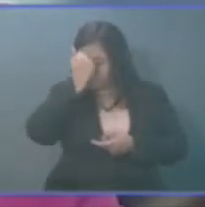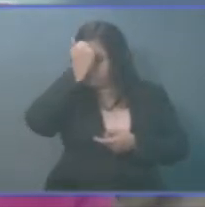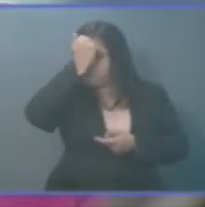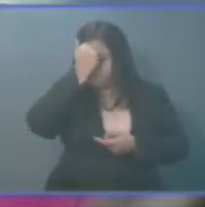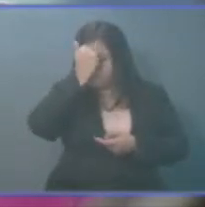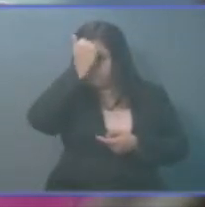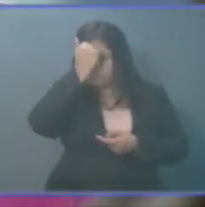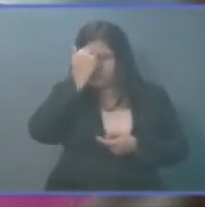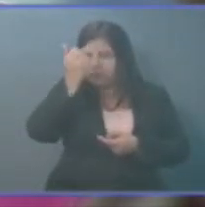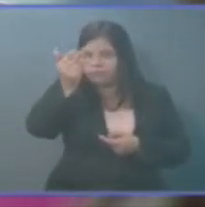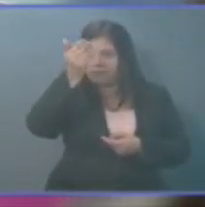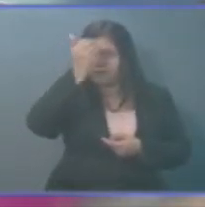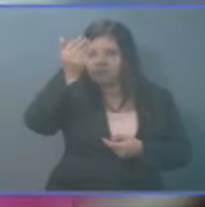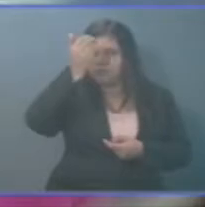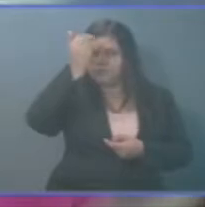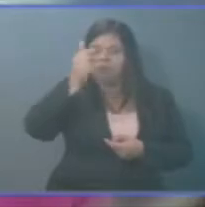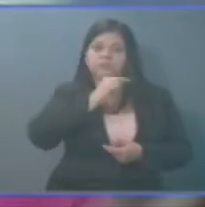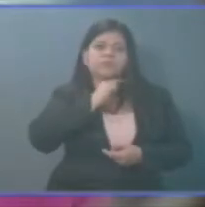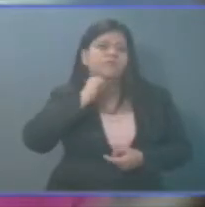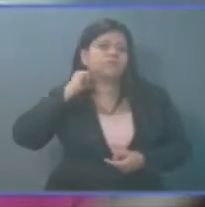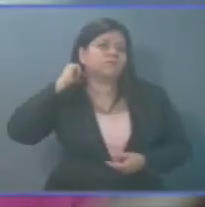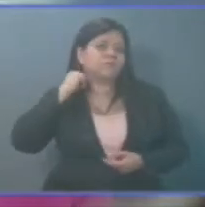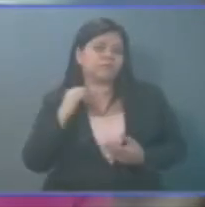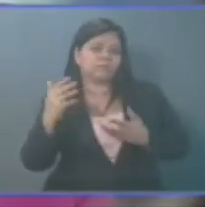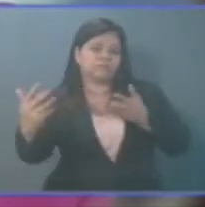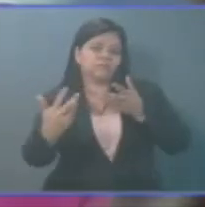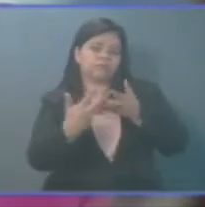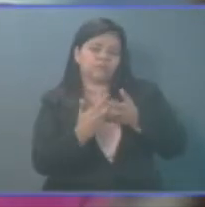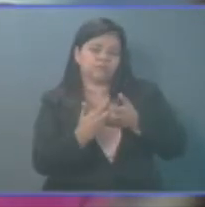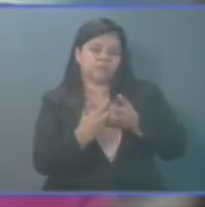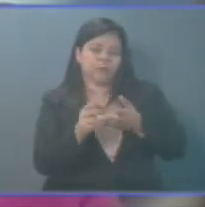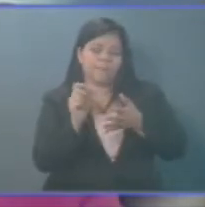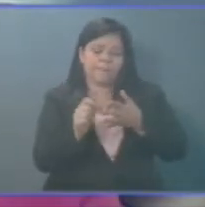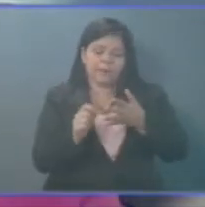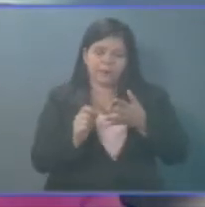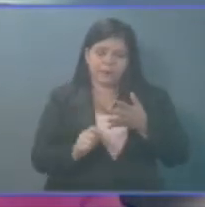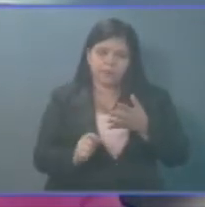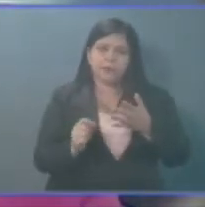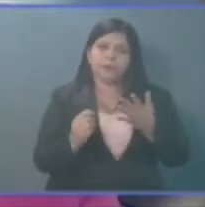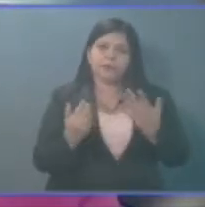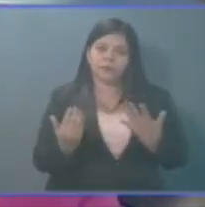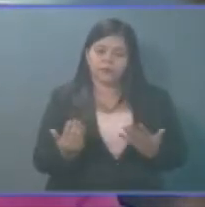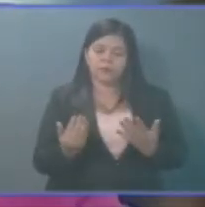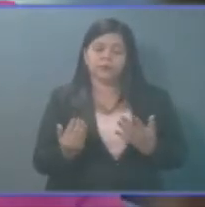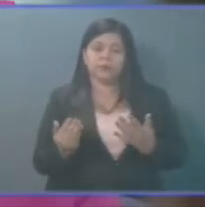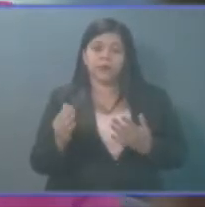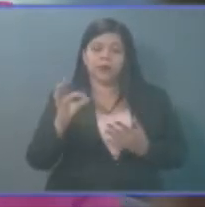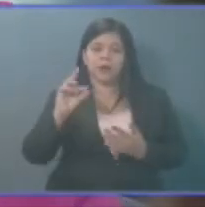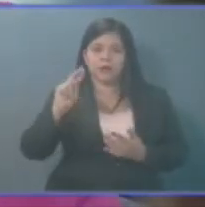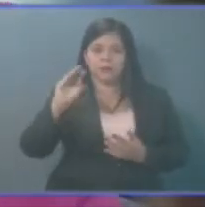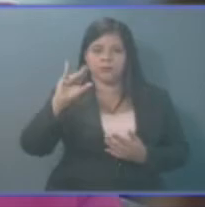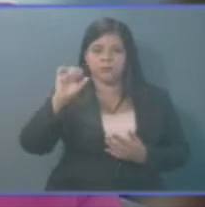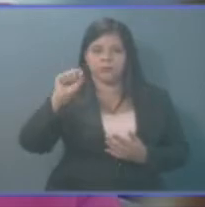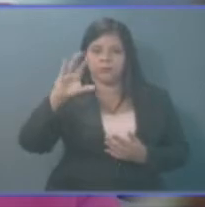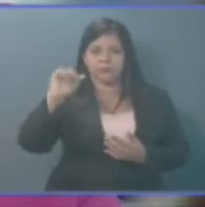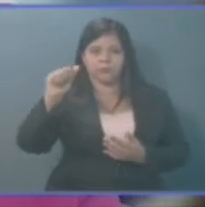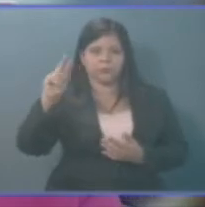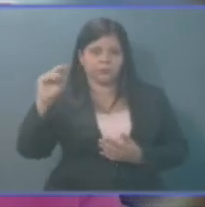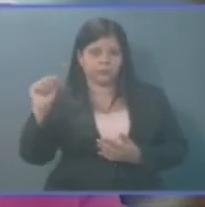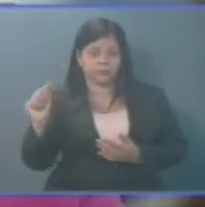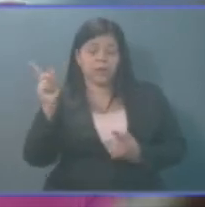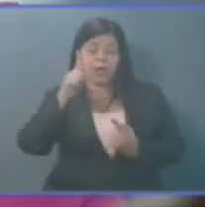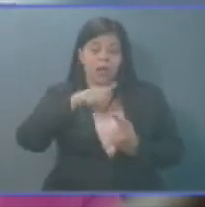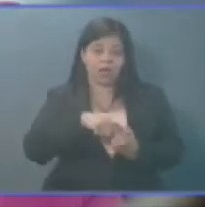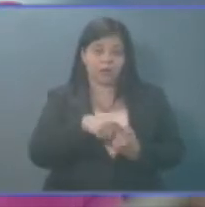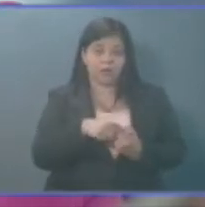su formación de acuerdo con los principios de congregación franciscana hasta recibir los